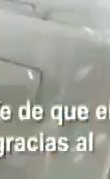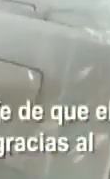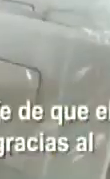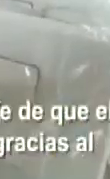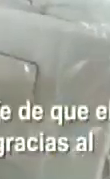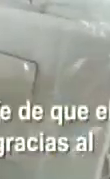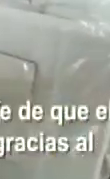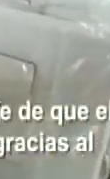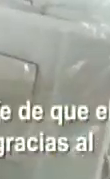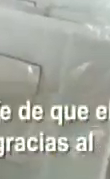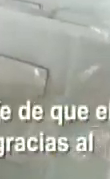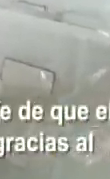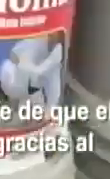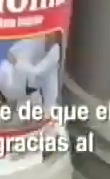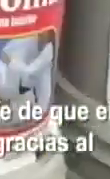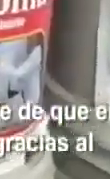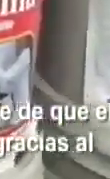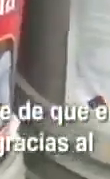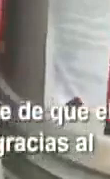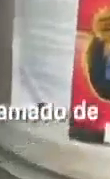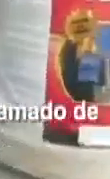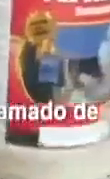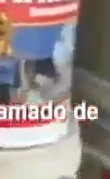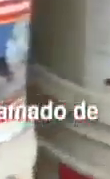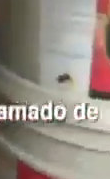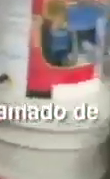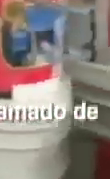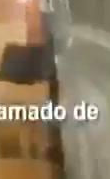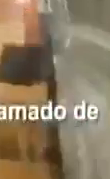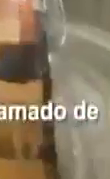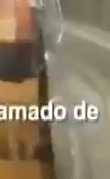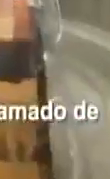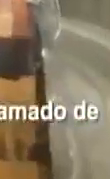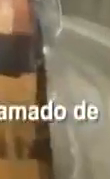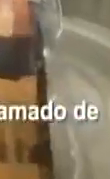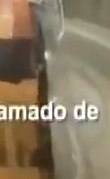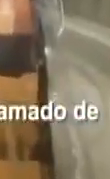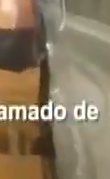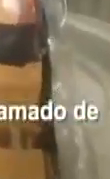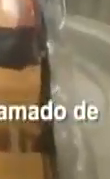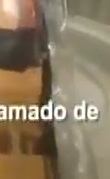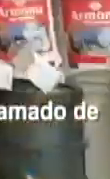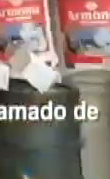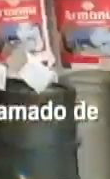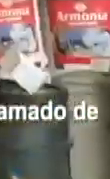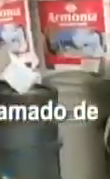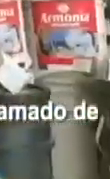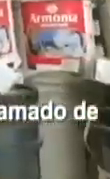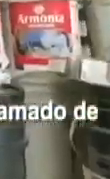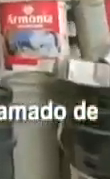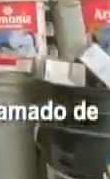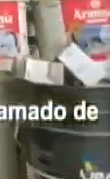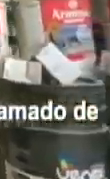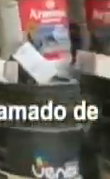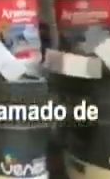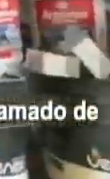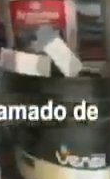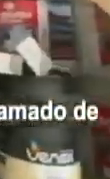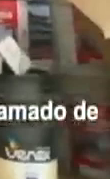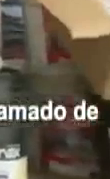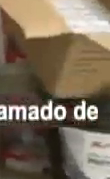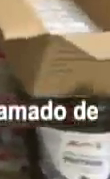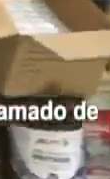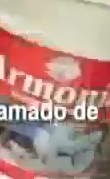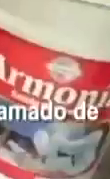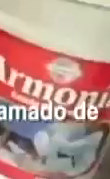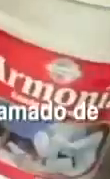sí funciona. Y le doy gracias al presidente Nicolás Maduro por atender al llamado de